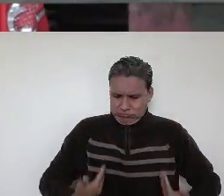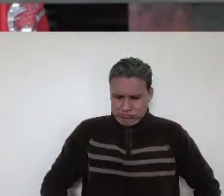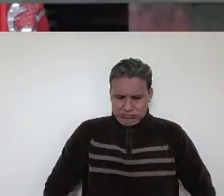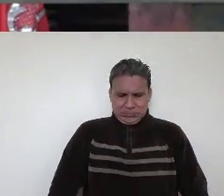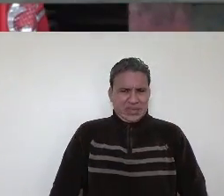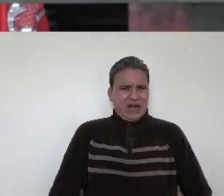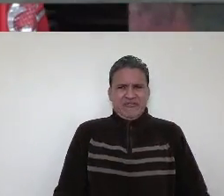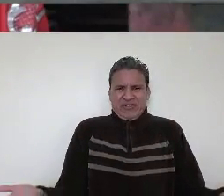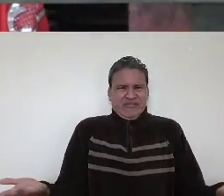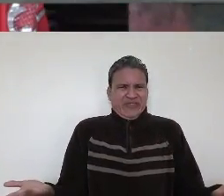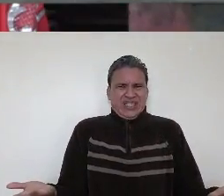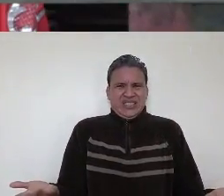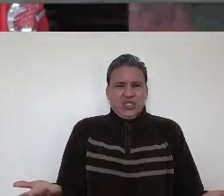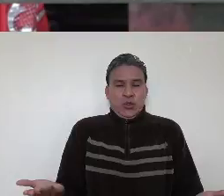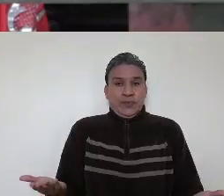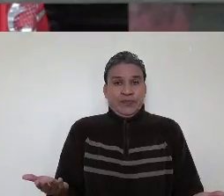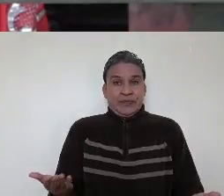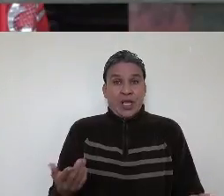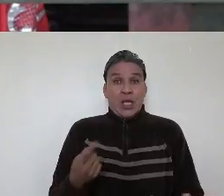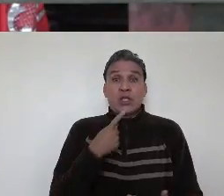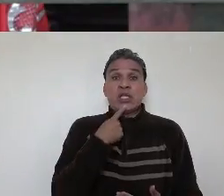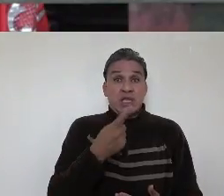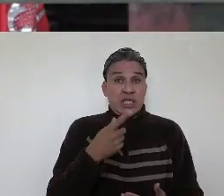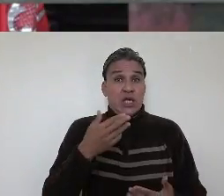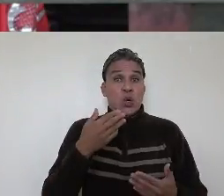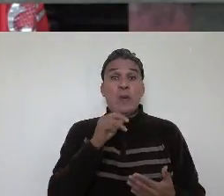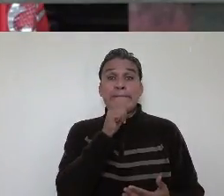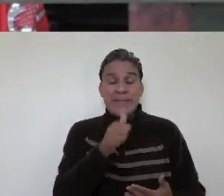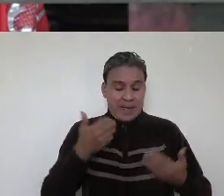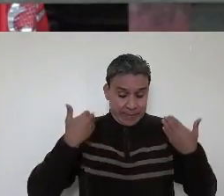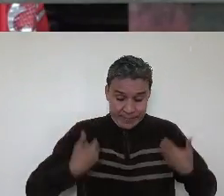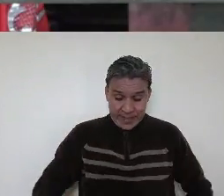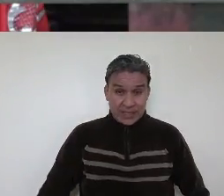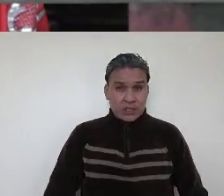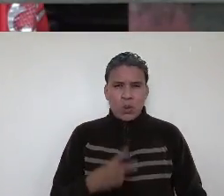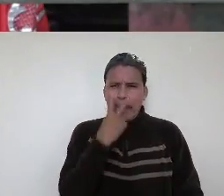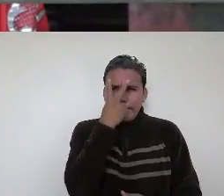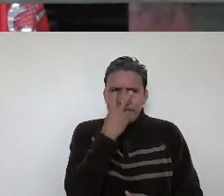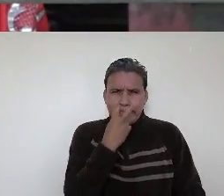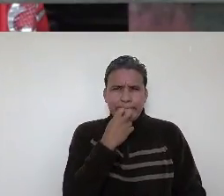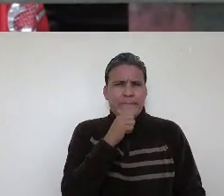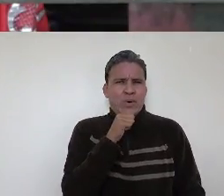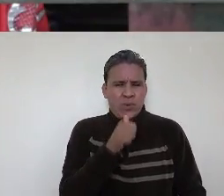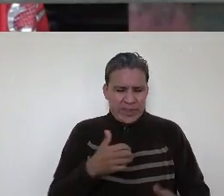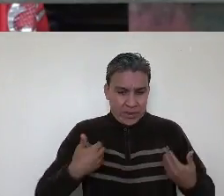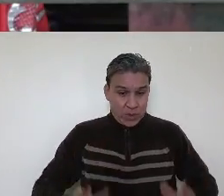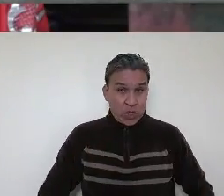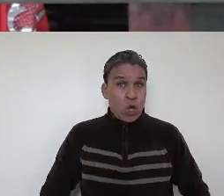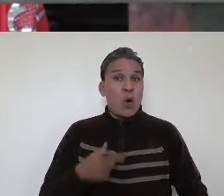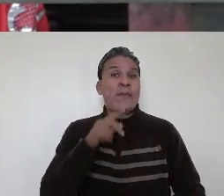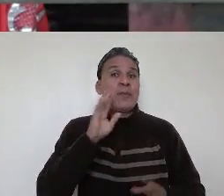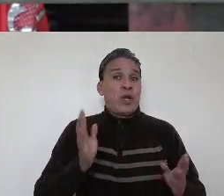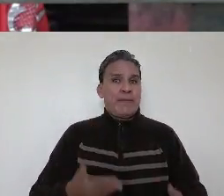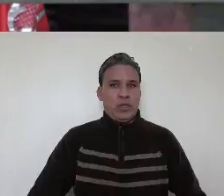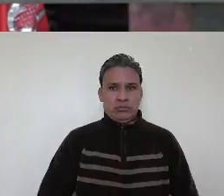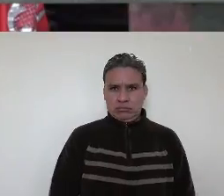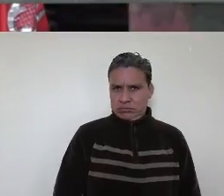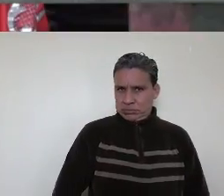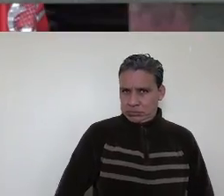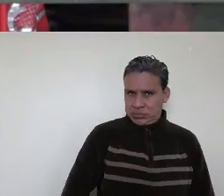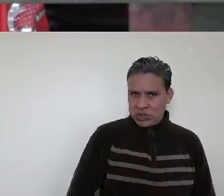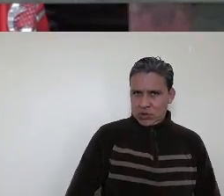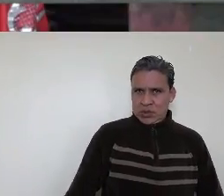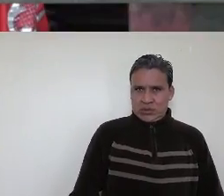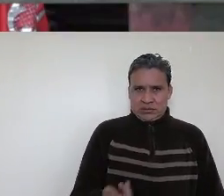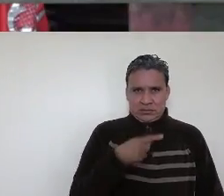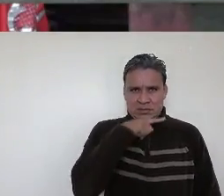mal vestido, no porque a lo mejor traiga un vestido pobre, sino que se aparezca, qué sé yo, en bikini, o en las mujeres